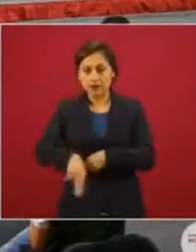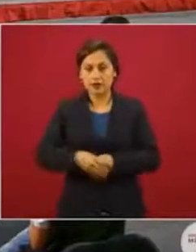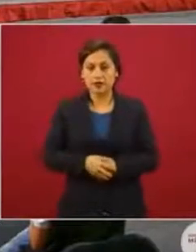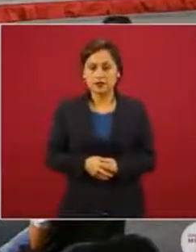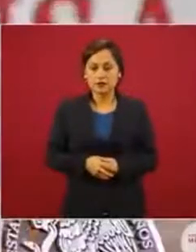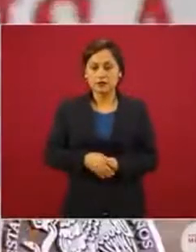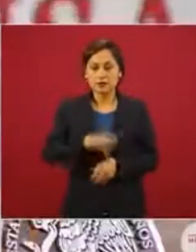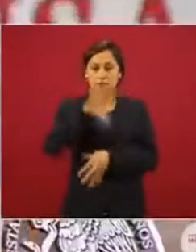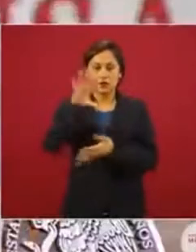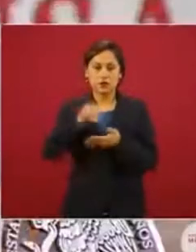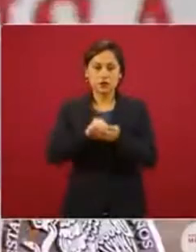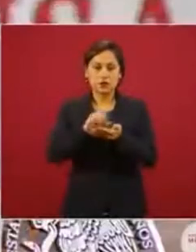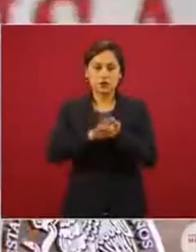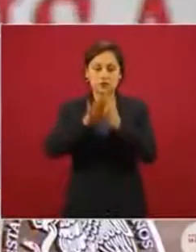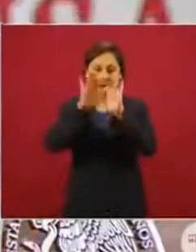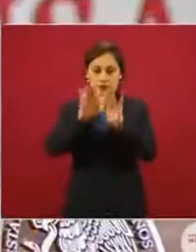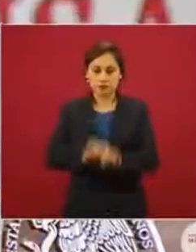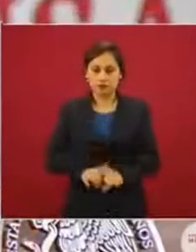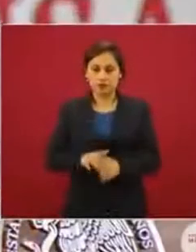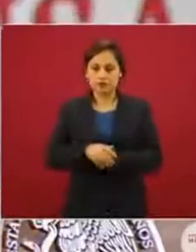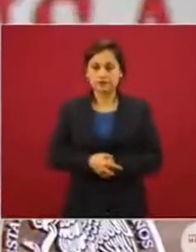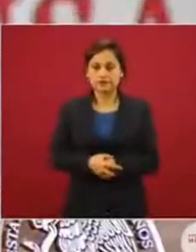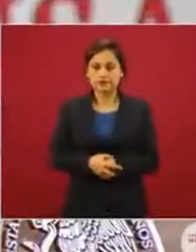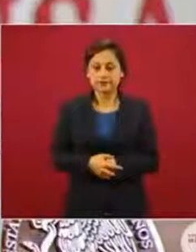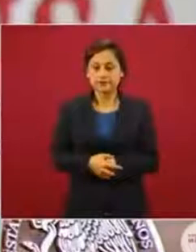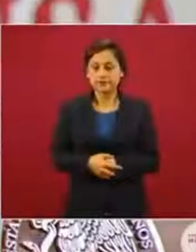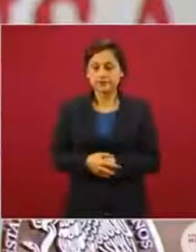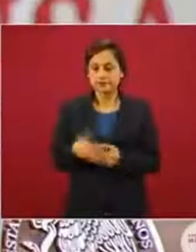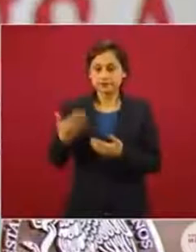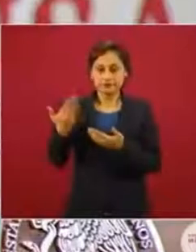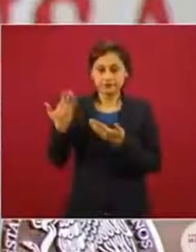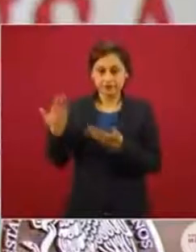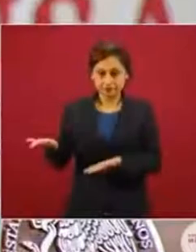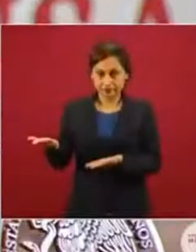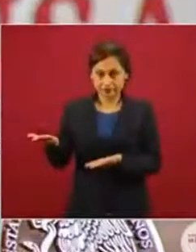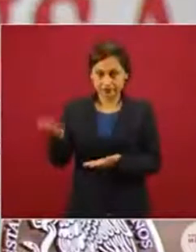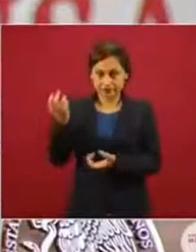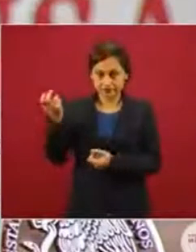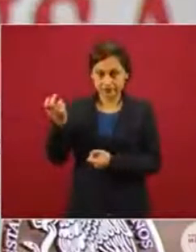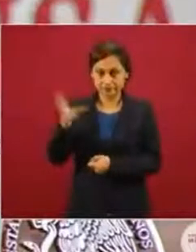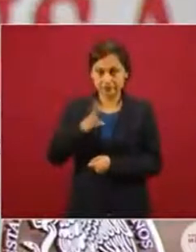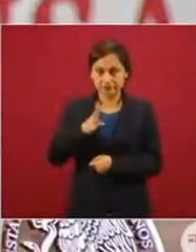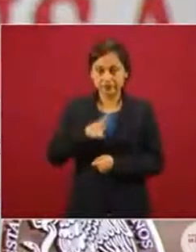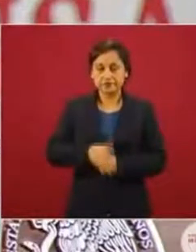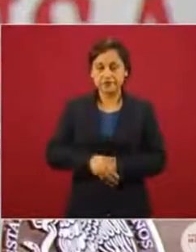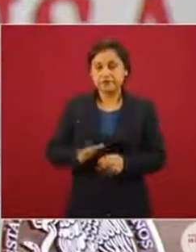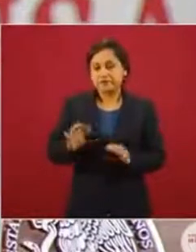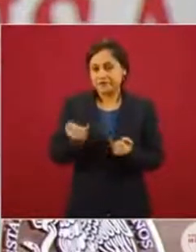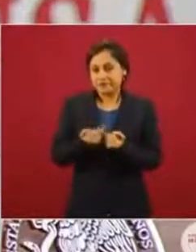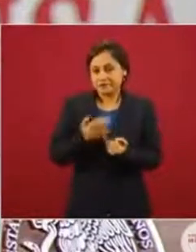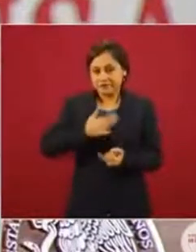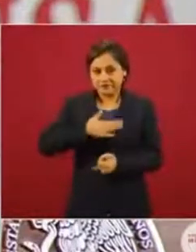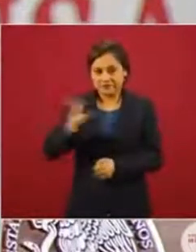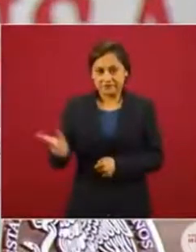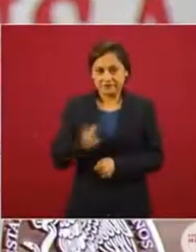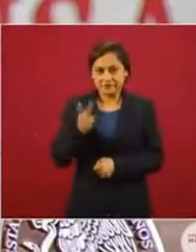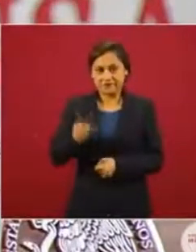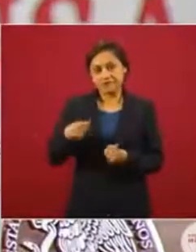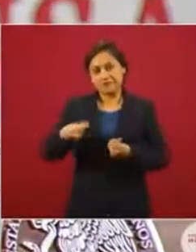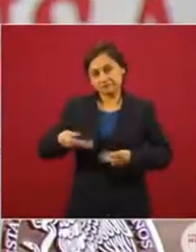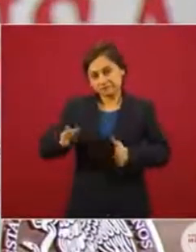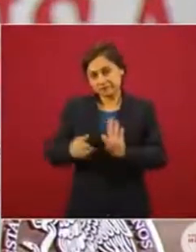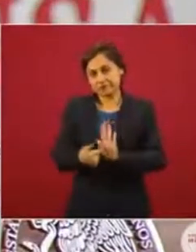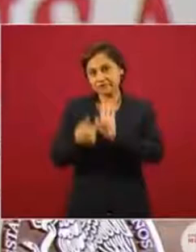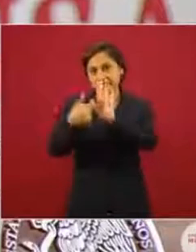Eso es todo lo que dice el documento de la estrategia del bloque opositor. Ahí, como dicen en mi pueblo, ahí queda eso, decía don